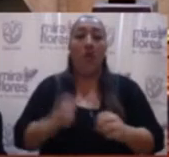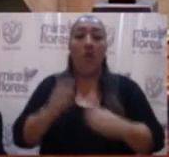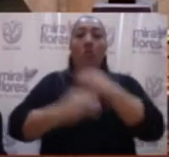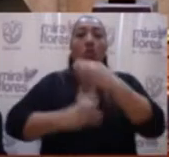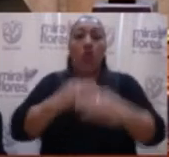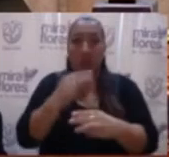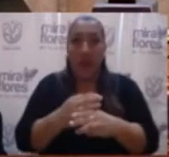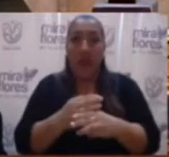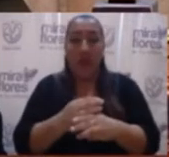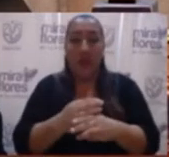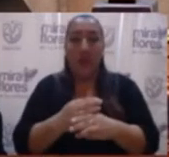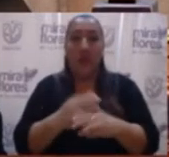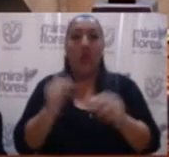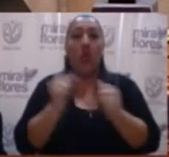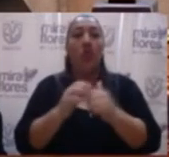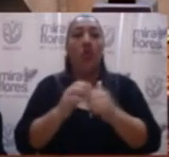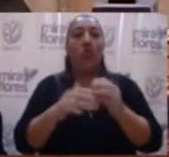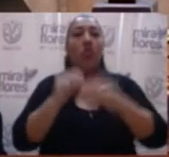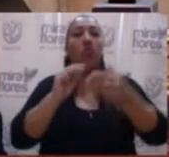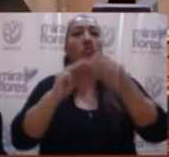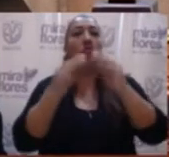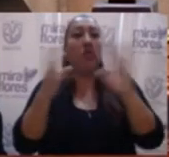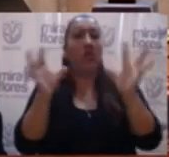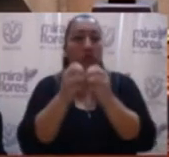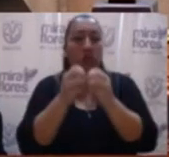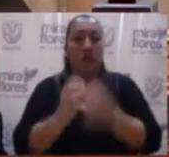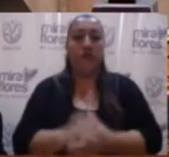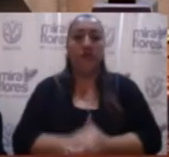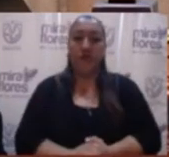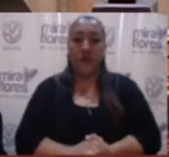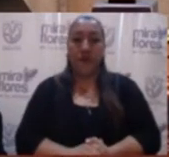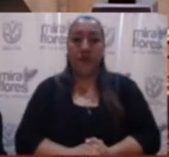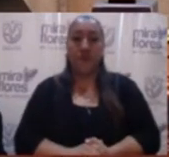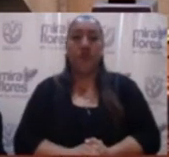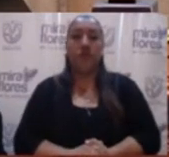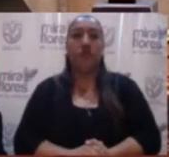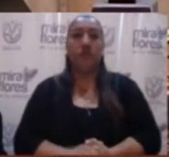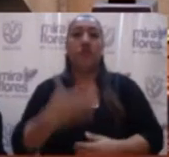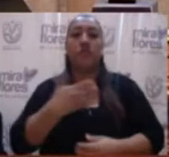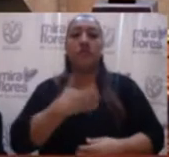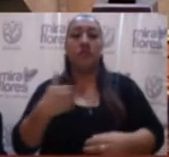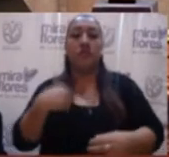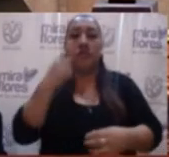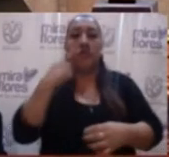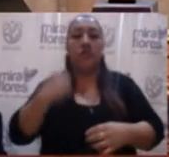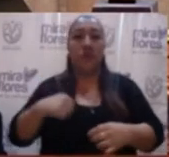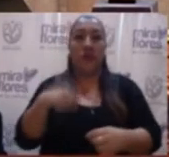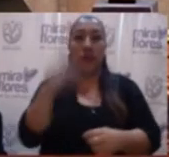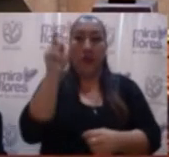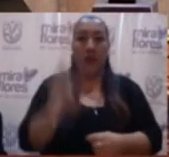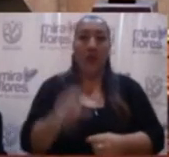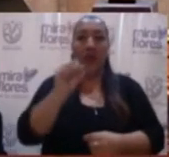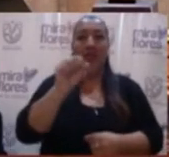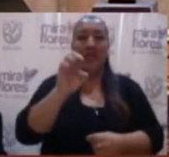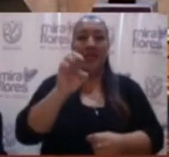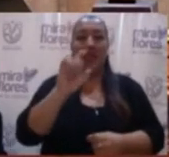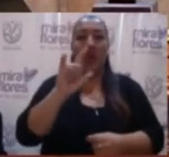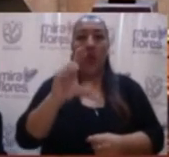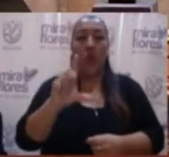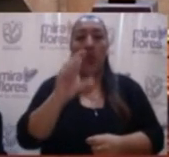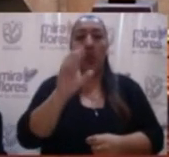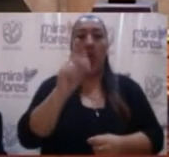las Ciudades y Gobiernos Locales Inteligentes, presidido por el alcalde de Seúl, Corea, el señor Gun Sun